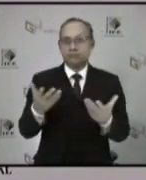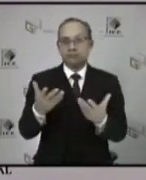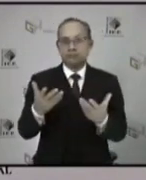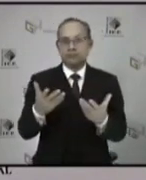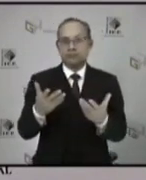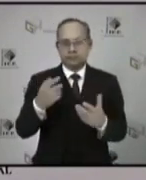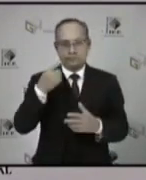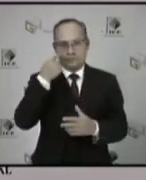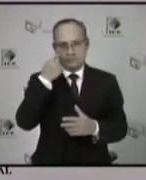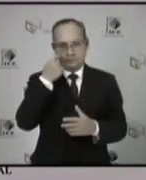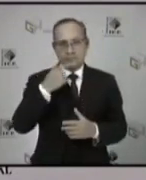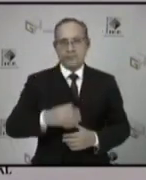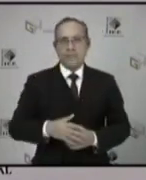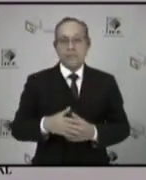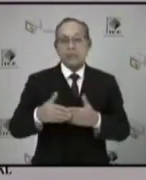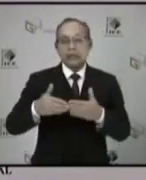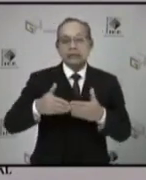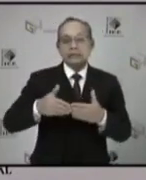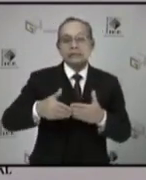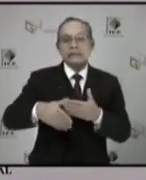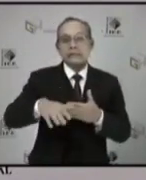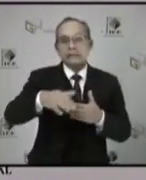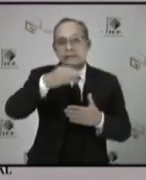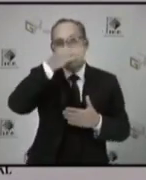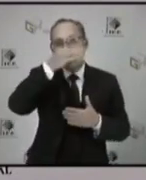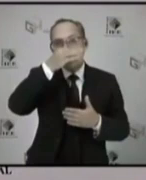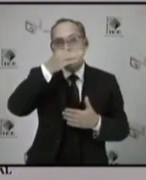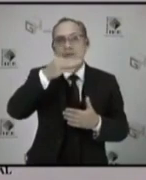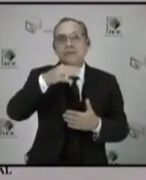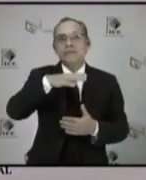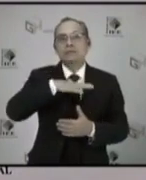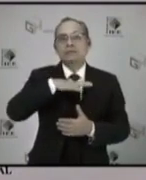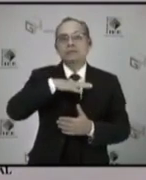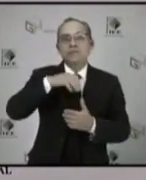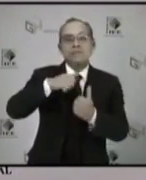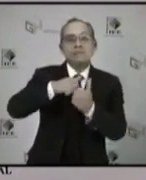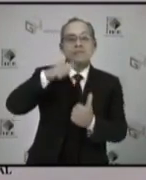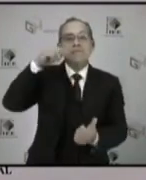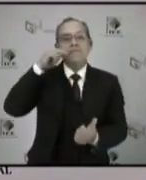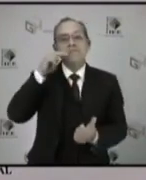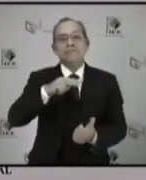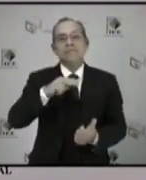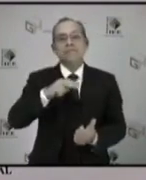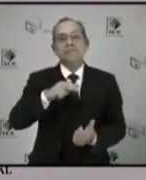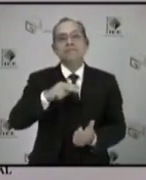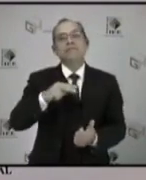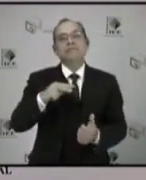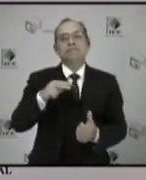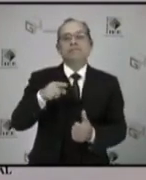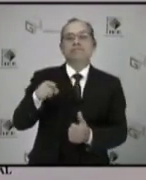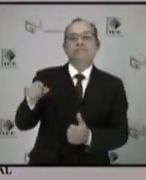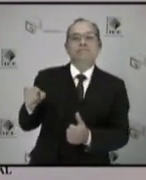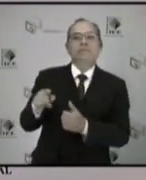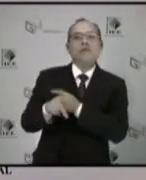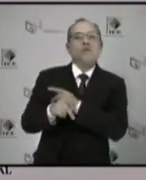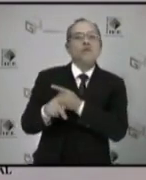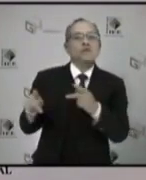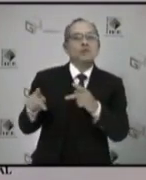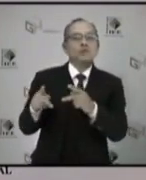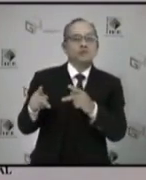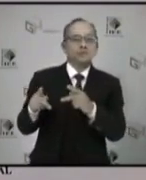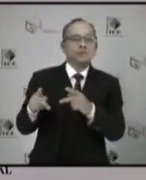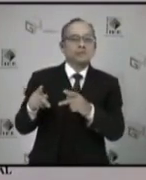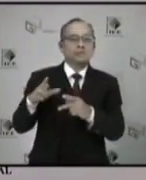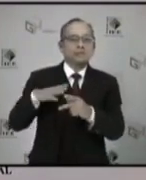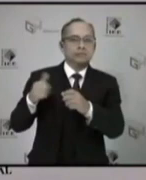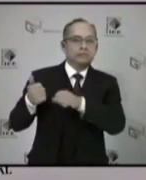Vamos muy pronto a desenmascarar muchas cosas de este Estado. A todos, sin excepción, se les auditará. A todos. Y no